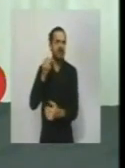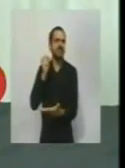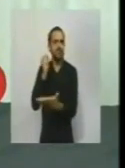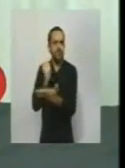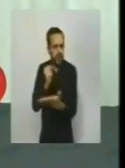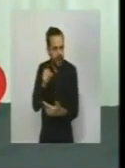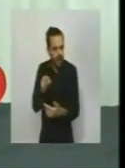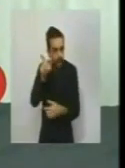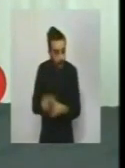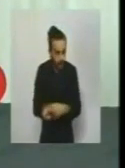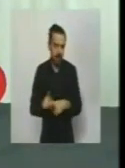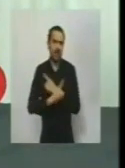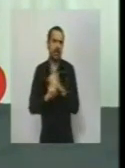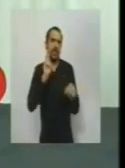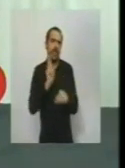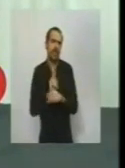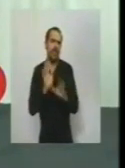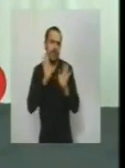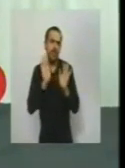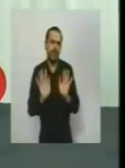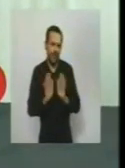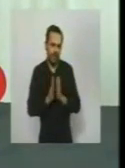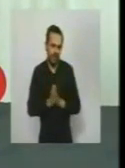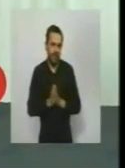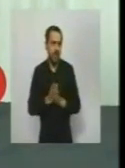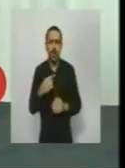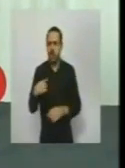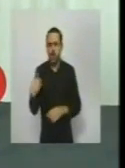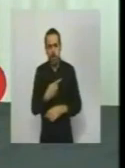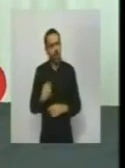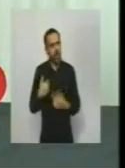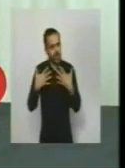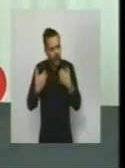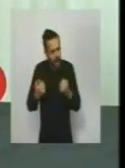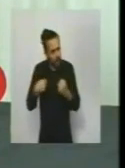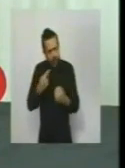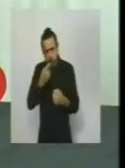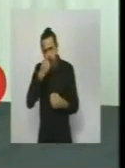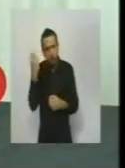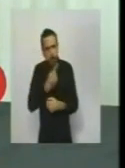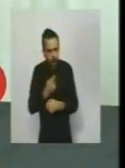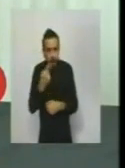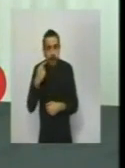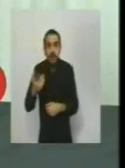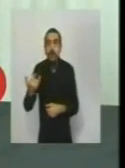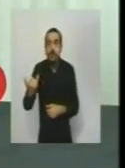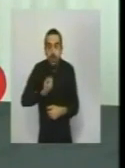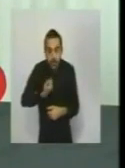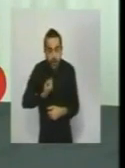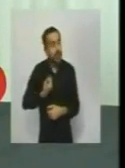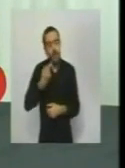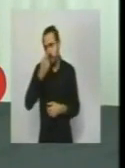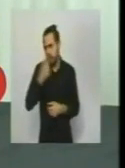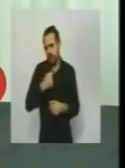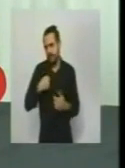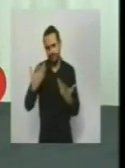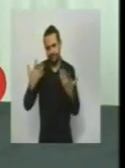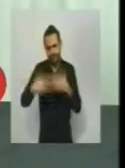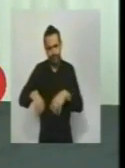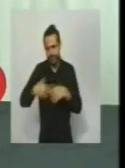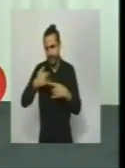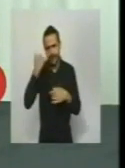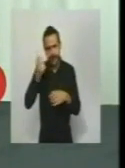de las autoridades sanitarias es inmediato a la hora de conocer, cuando se conoce el caso